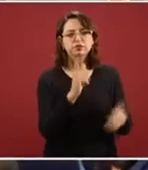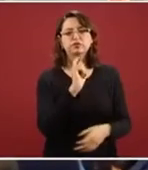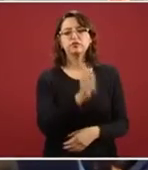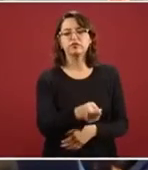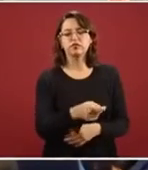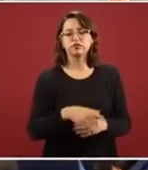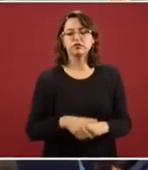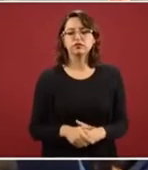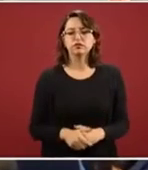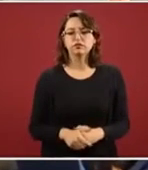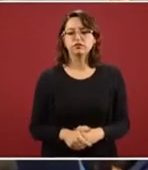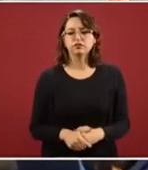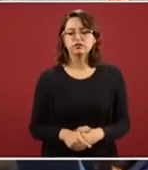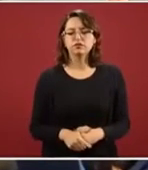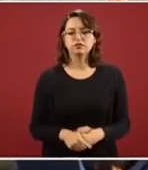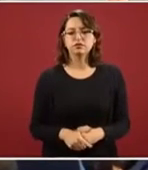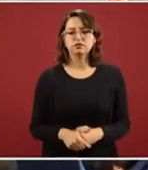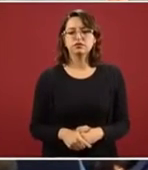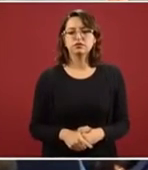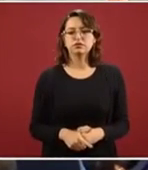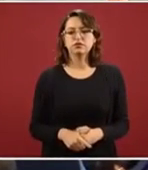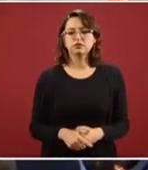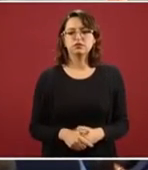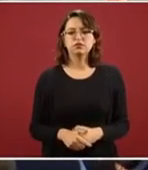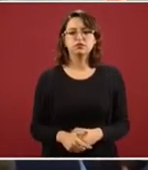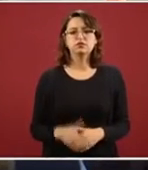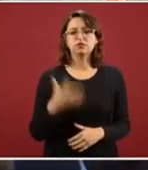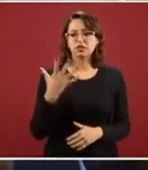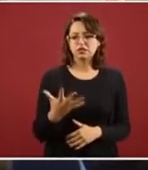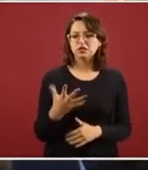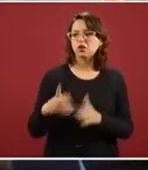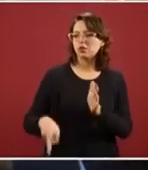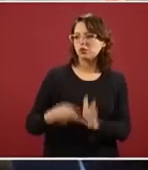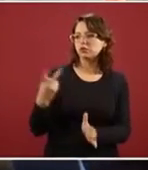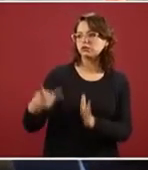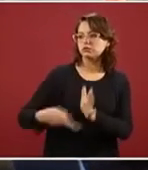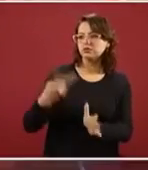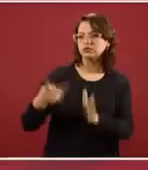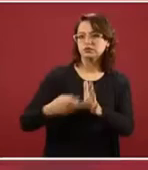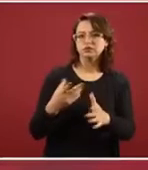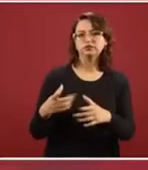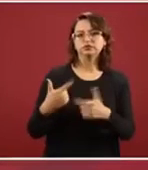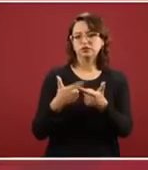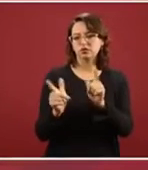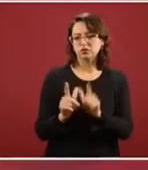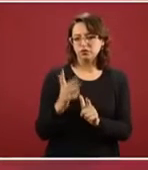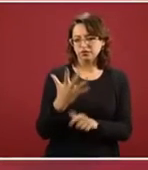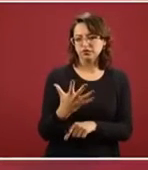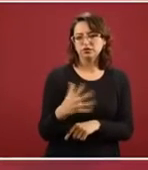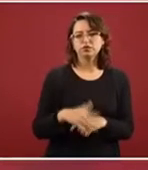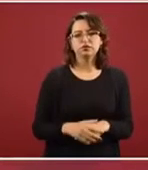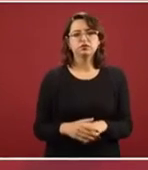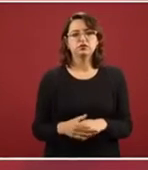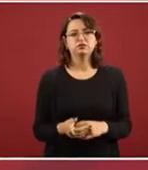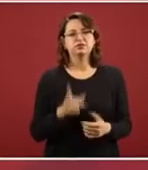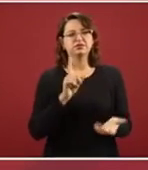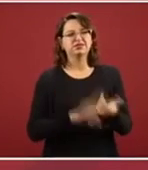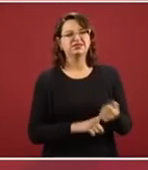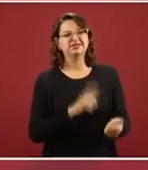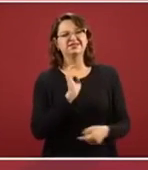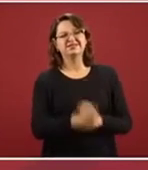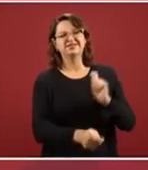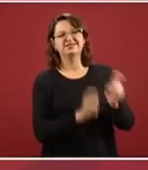que podamos terminar pronto, de que vayan todos, que conozcan qué es lo que hacemos